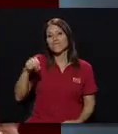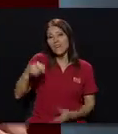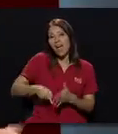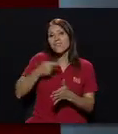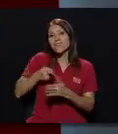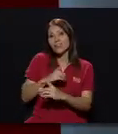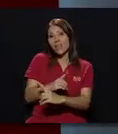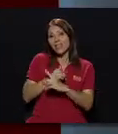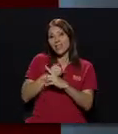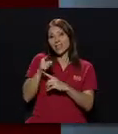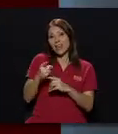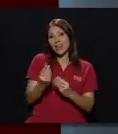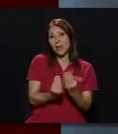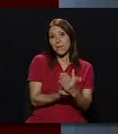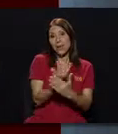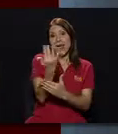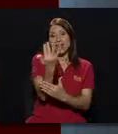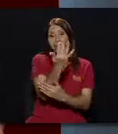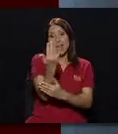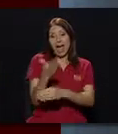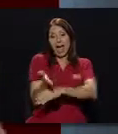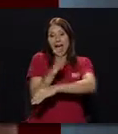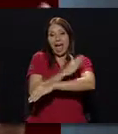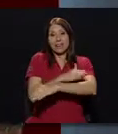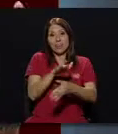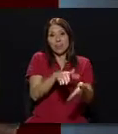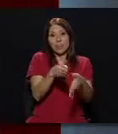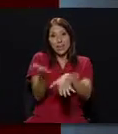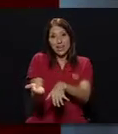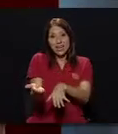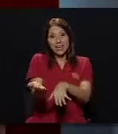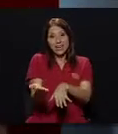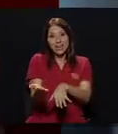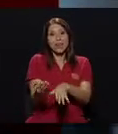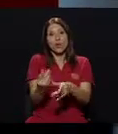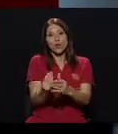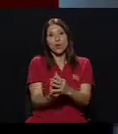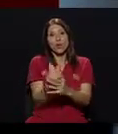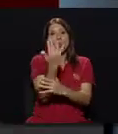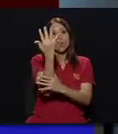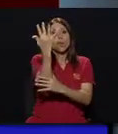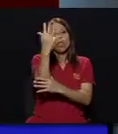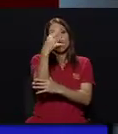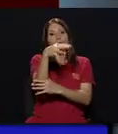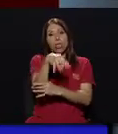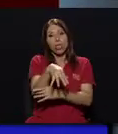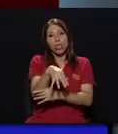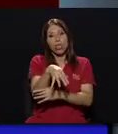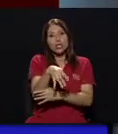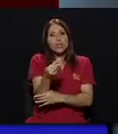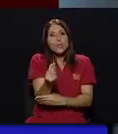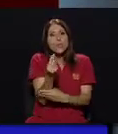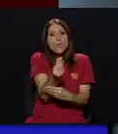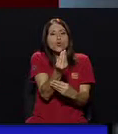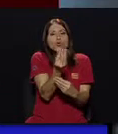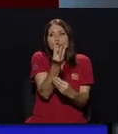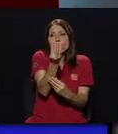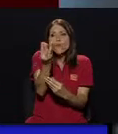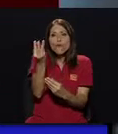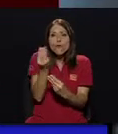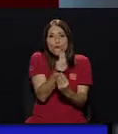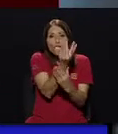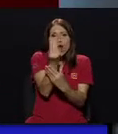defensa, digamos, de la planta, ¿verdad? Antes de morir, sí, producir flores y frutas en exceso para tratar de sobrevivir, sí,